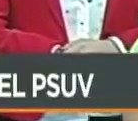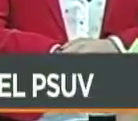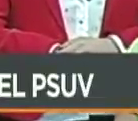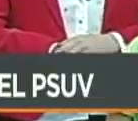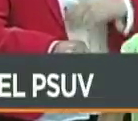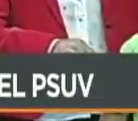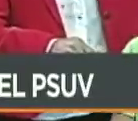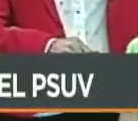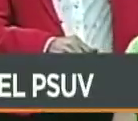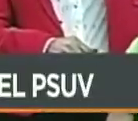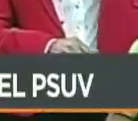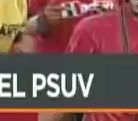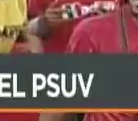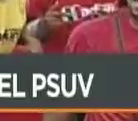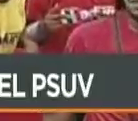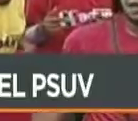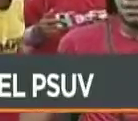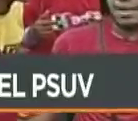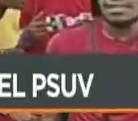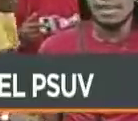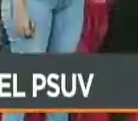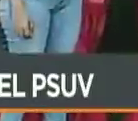¡Independencia y patria socialista!